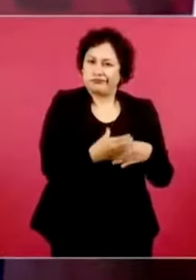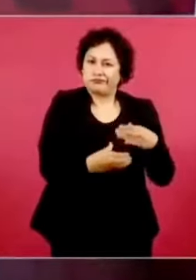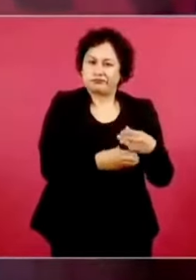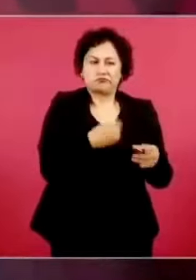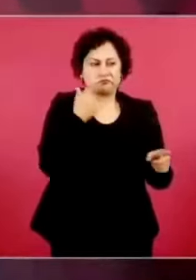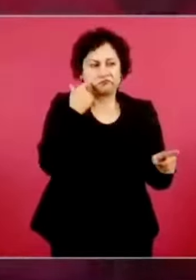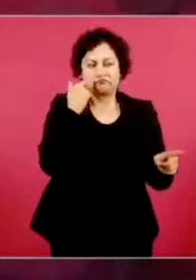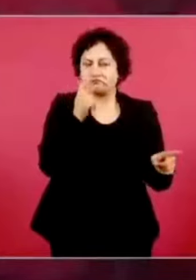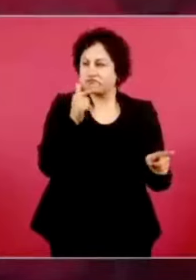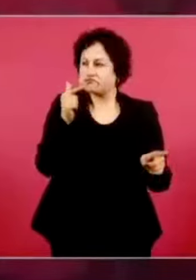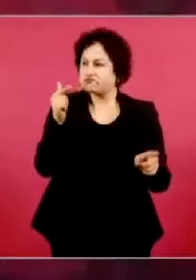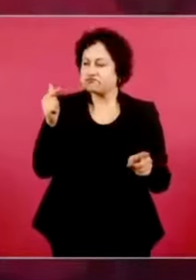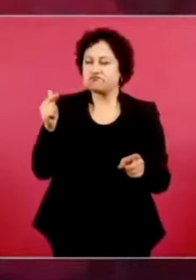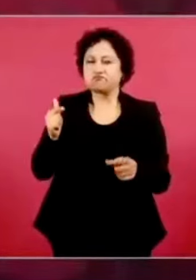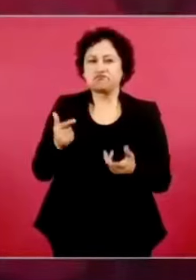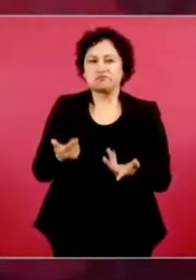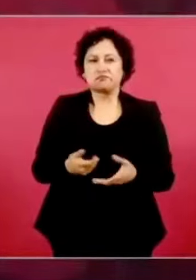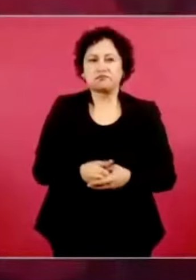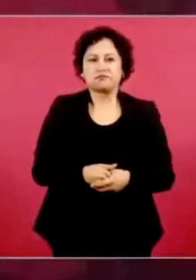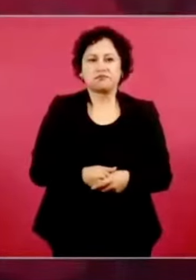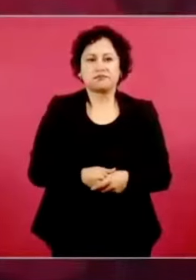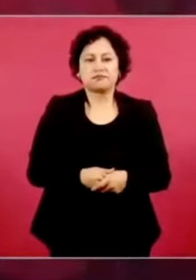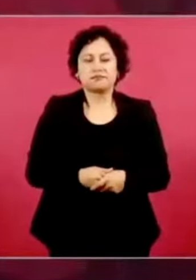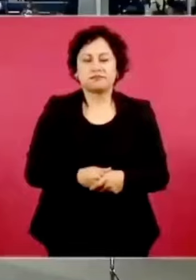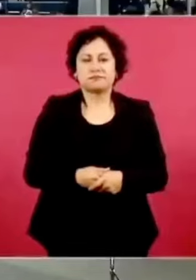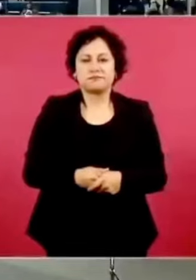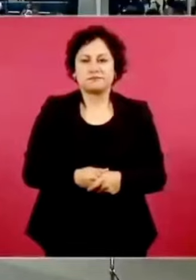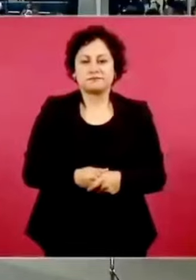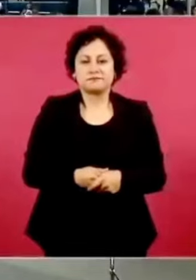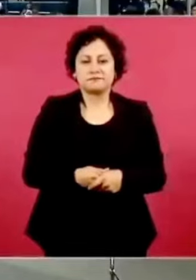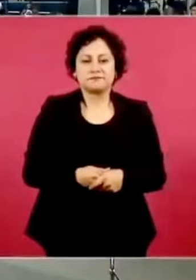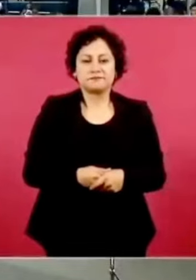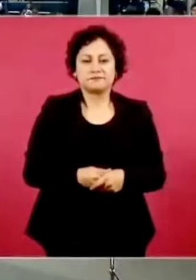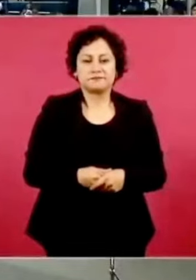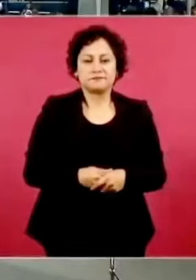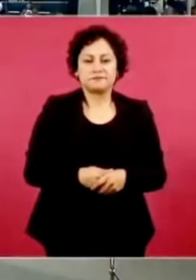Muchas gracias.